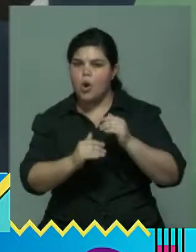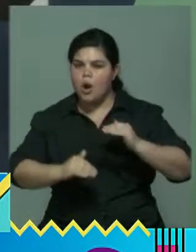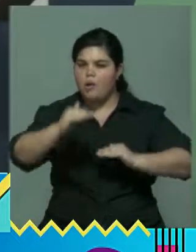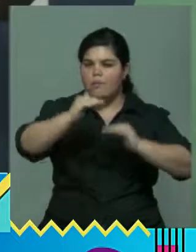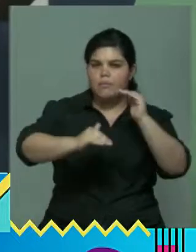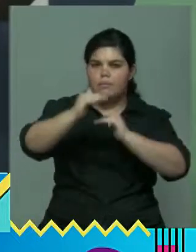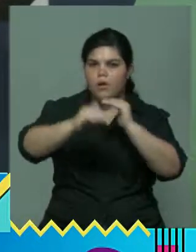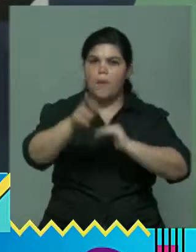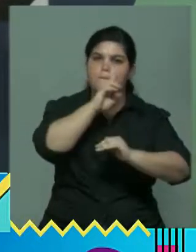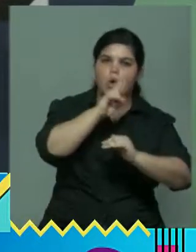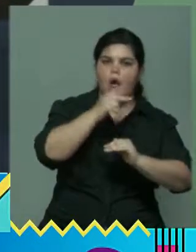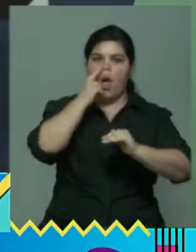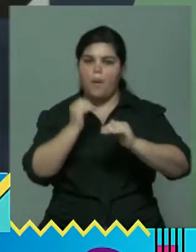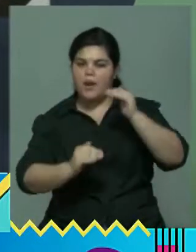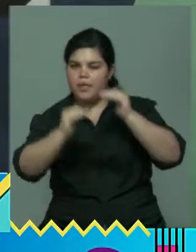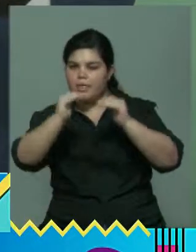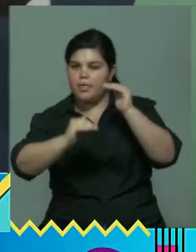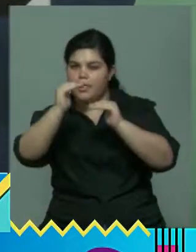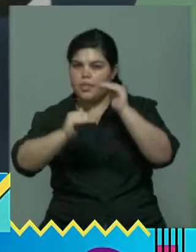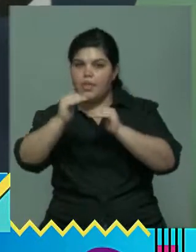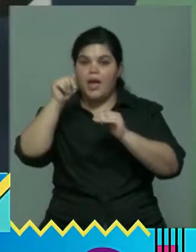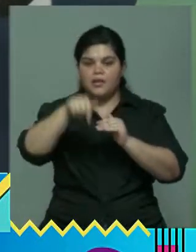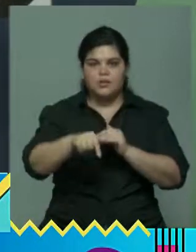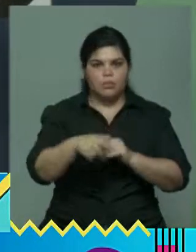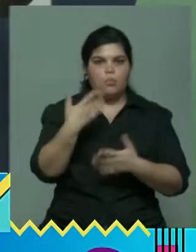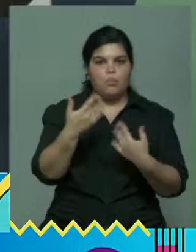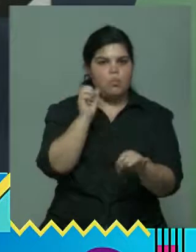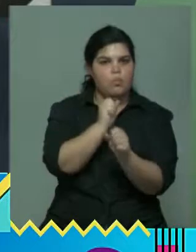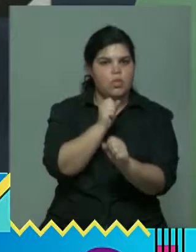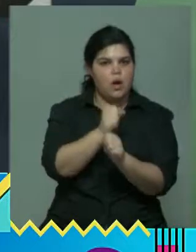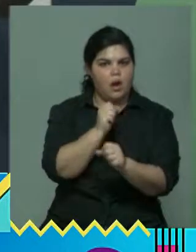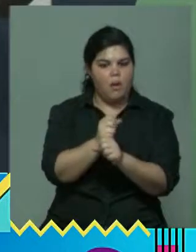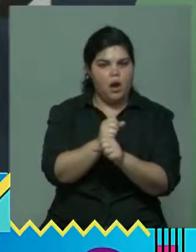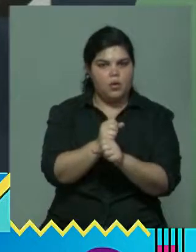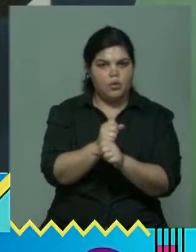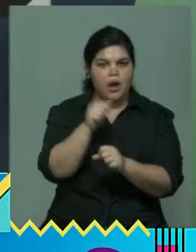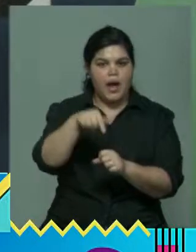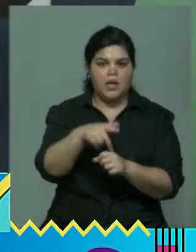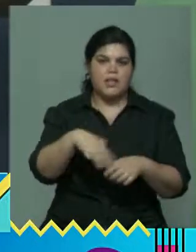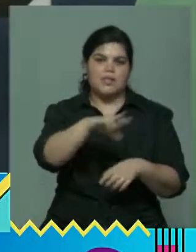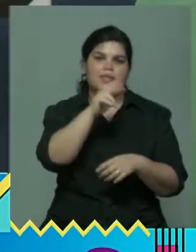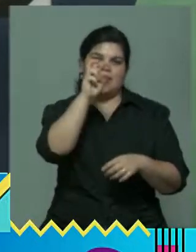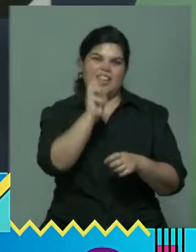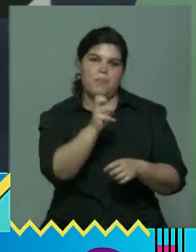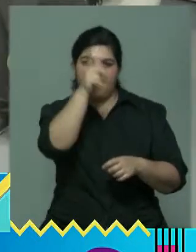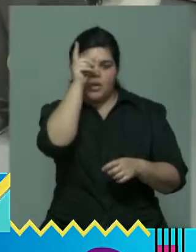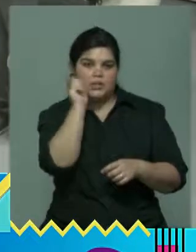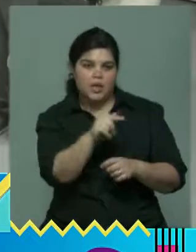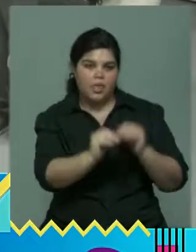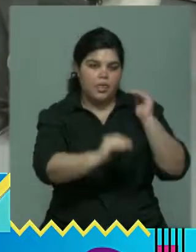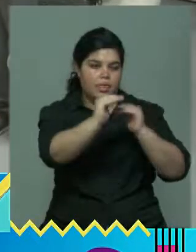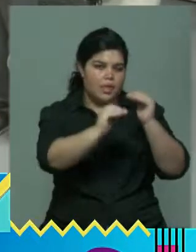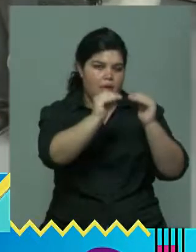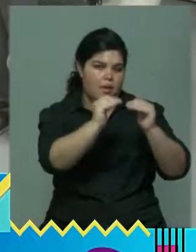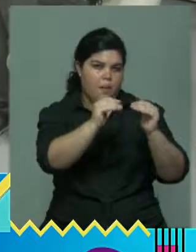hay mucha policía mujer y eso de algún modo ha intentado nivelarse en la parte laboral, por lo menos en el lado de la policía, no sé cómo lo ven ustedes. Sí, es que en